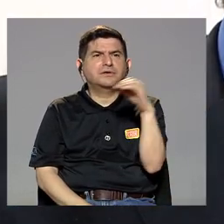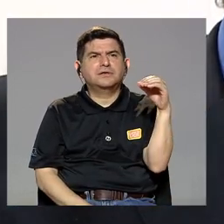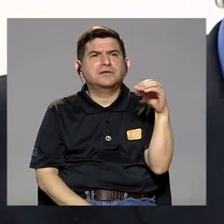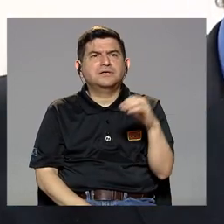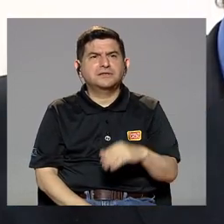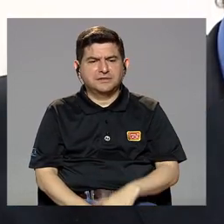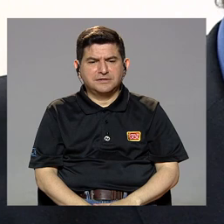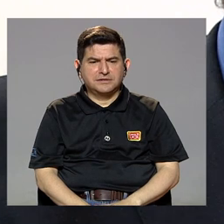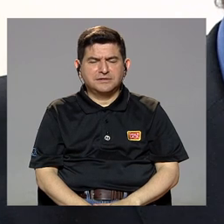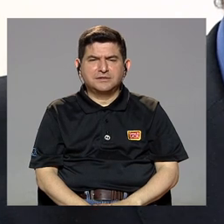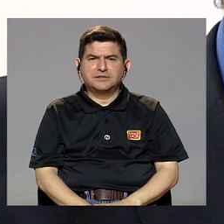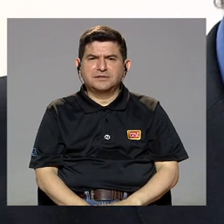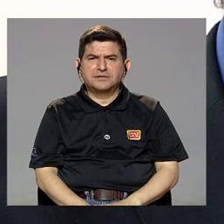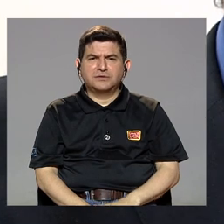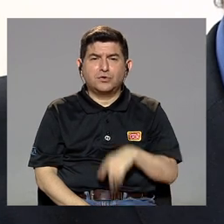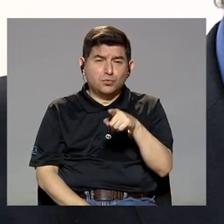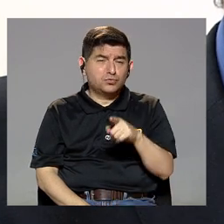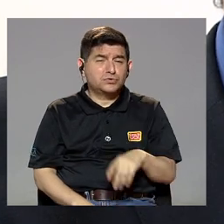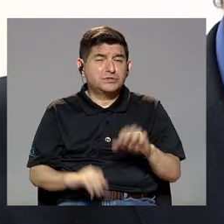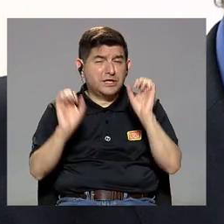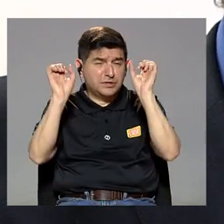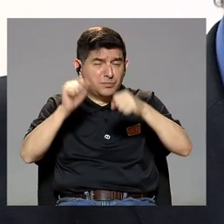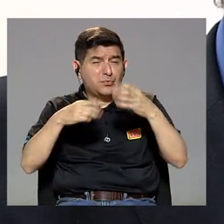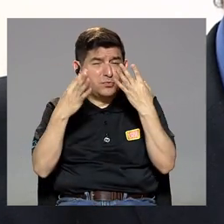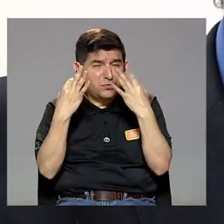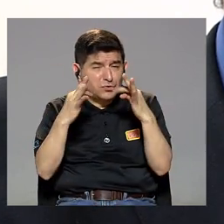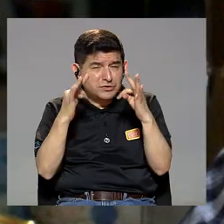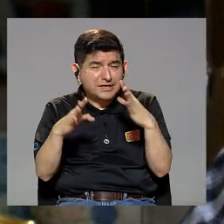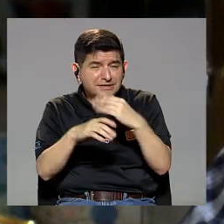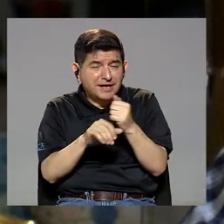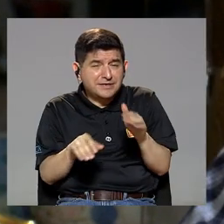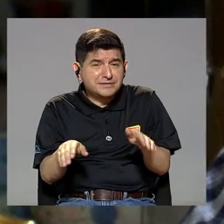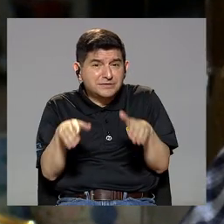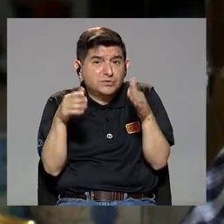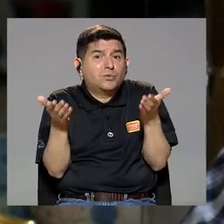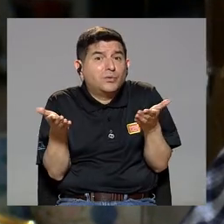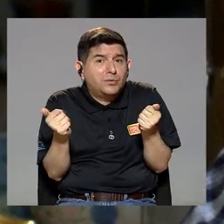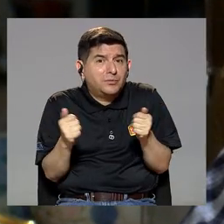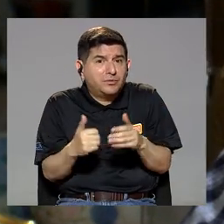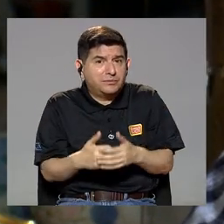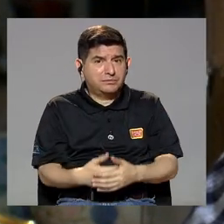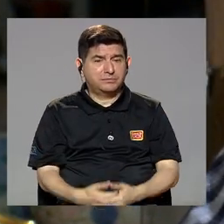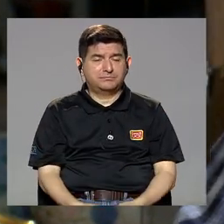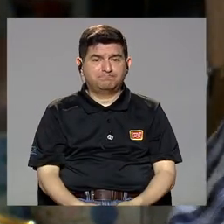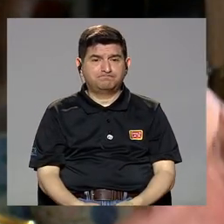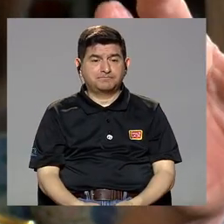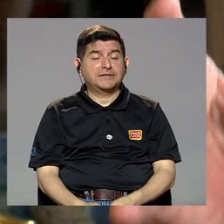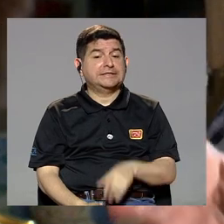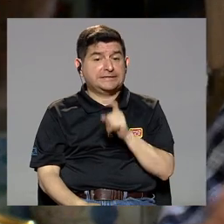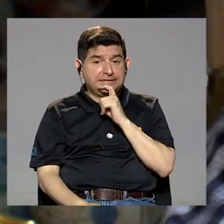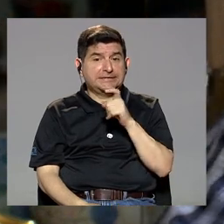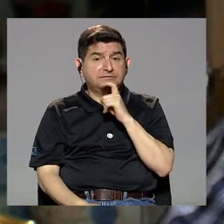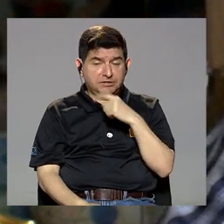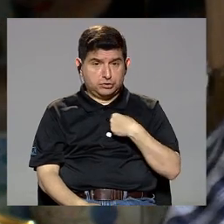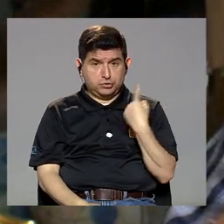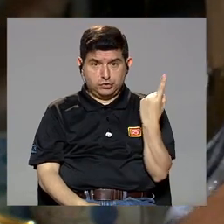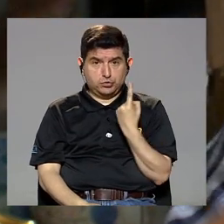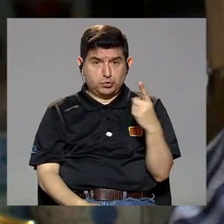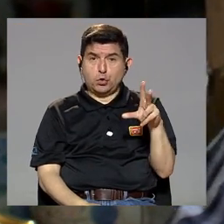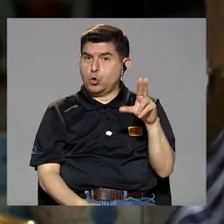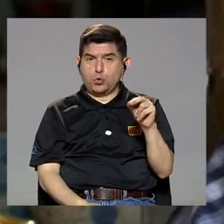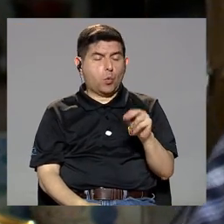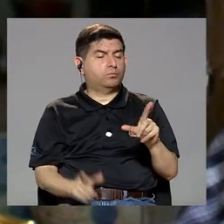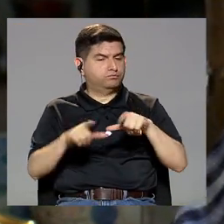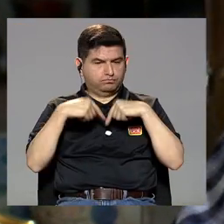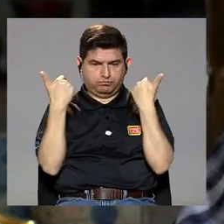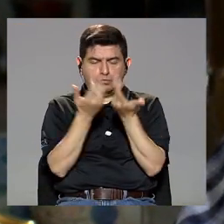como se atrevió a hacer esa hijo tan bueno era un paso difícil no fui yo todo o un